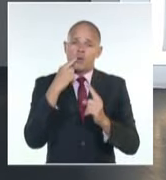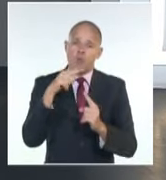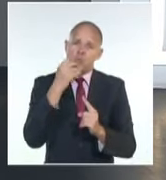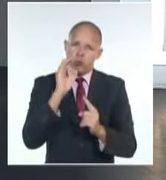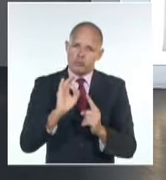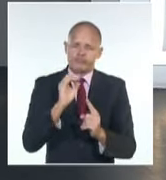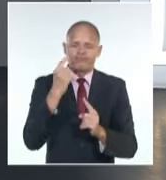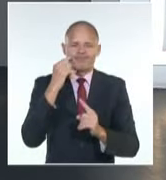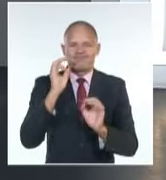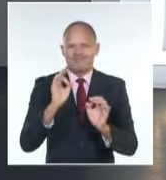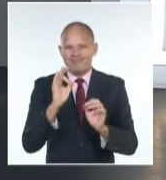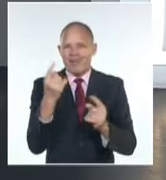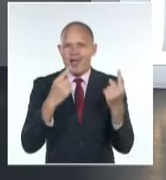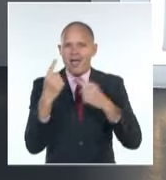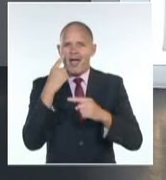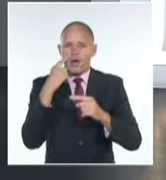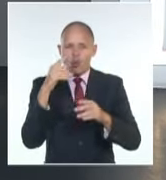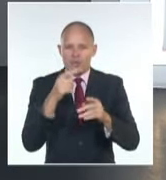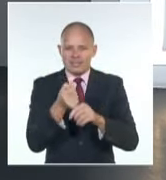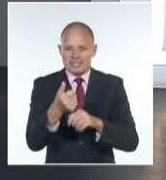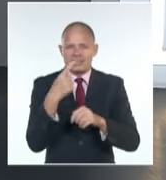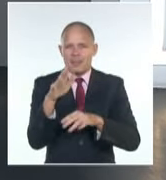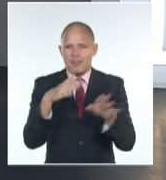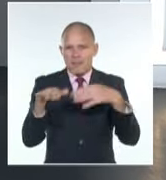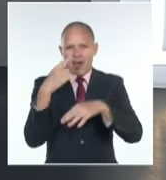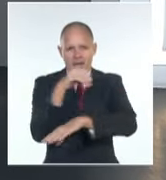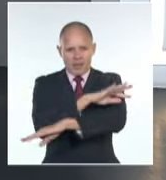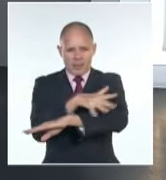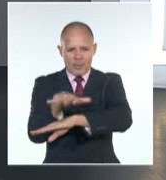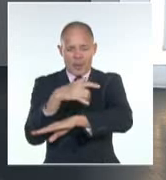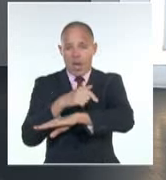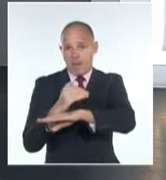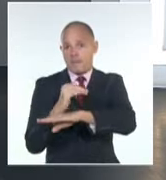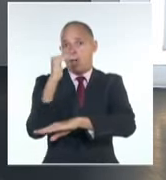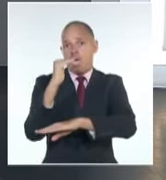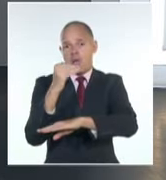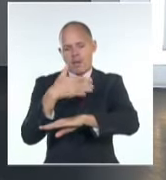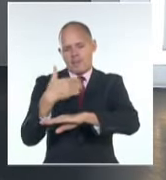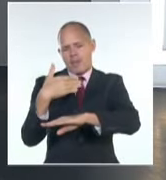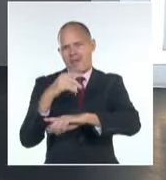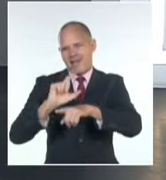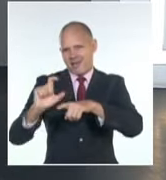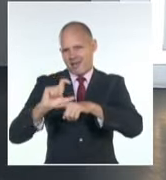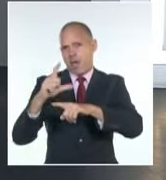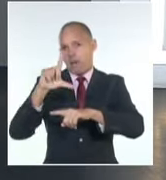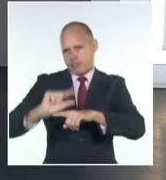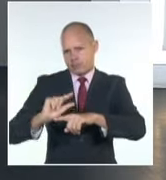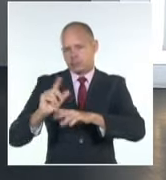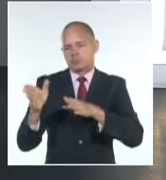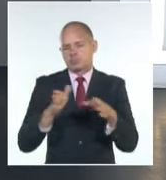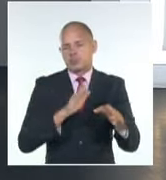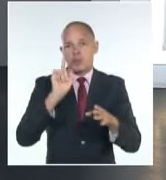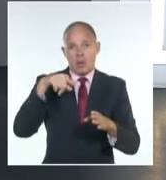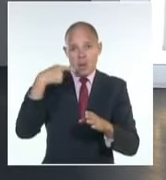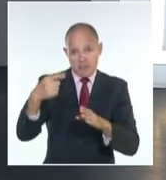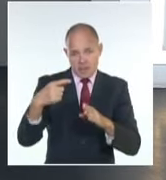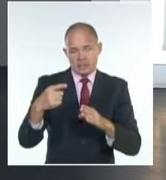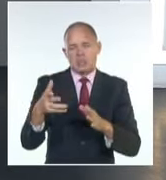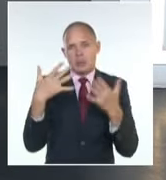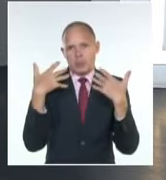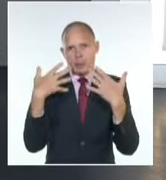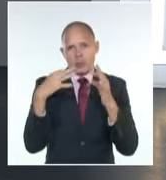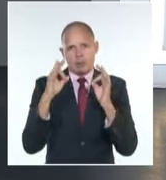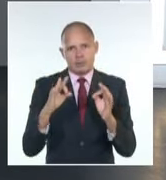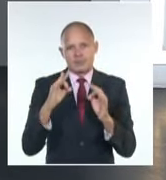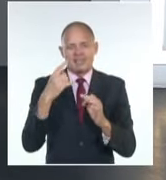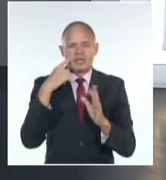superiores en localidades costeras e inferiores en algunas localidades del interior y el día será nuevamente cálido con temperaturas máximas